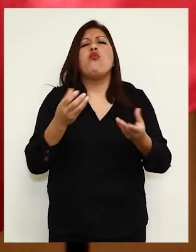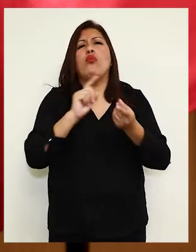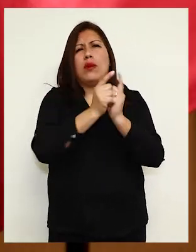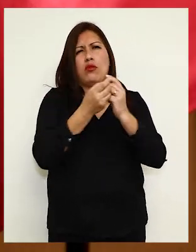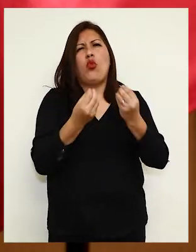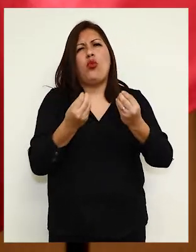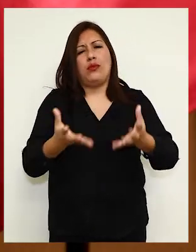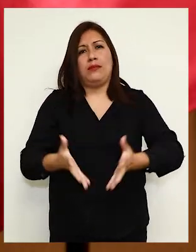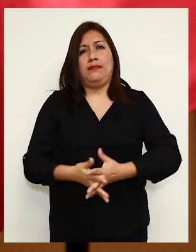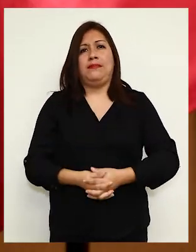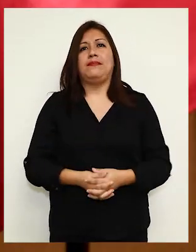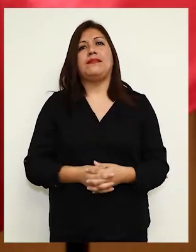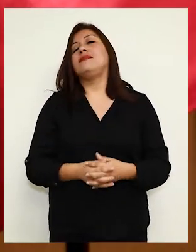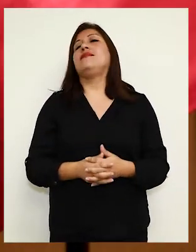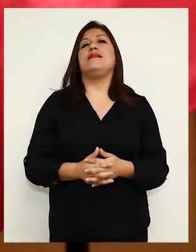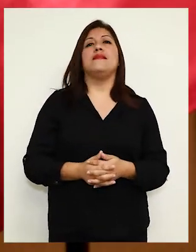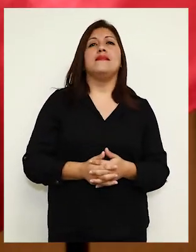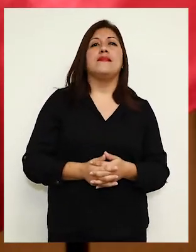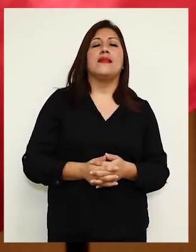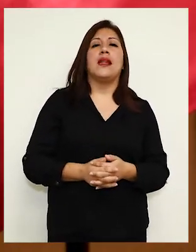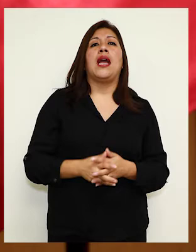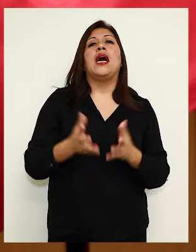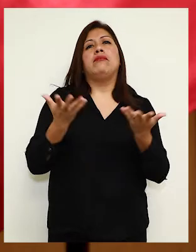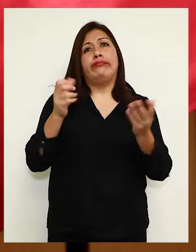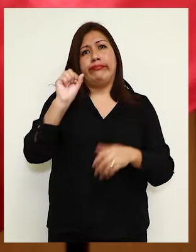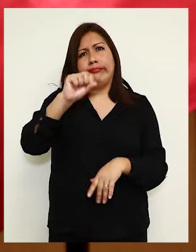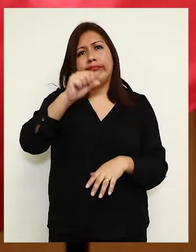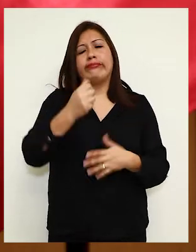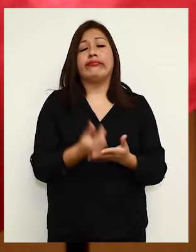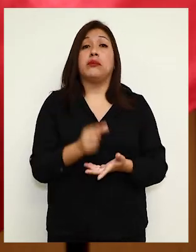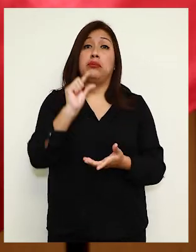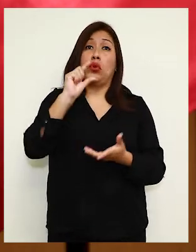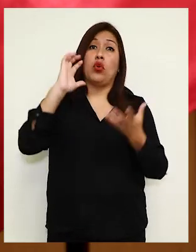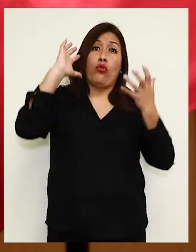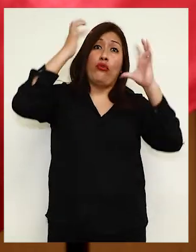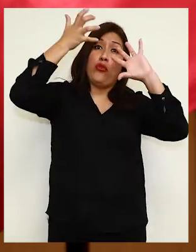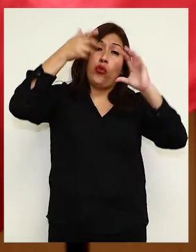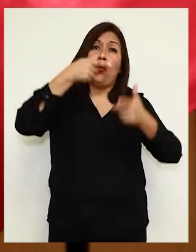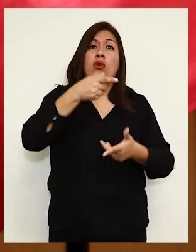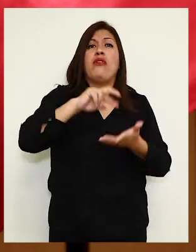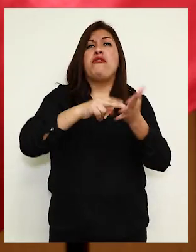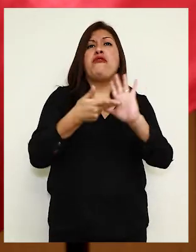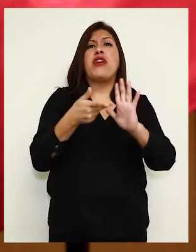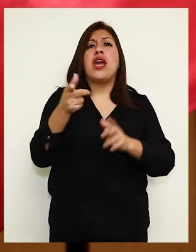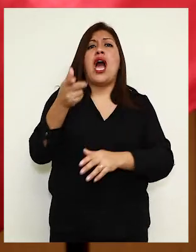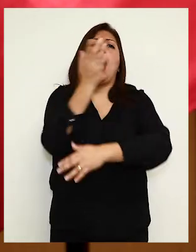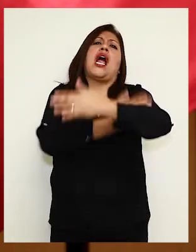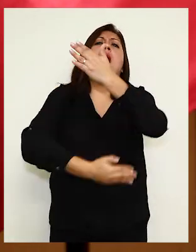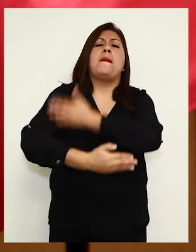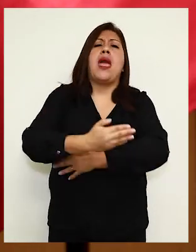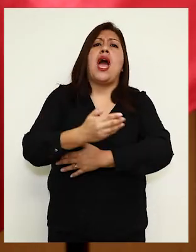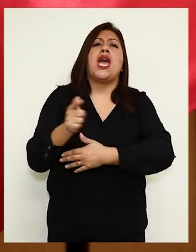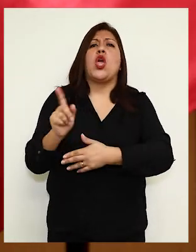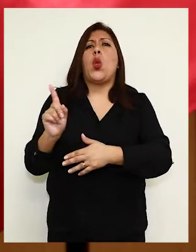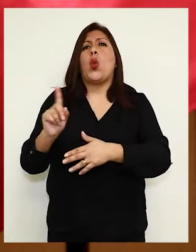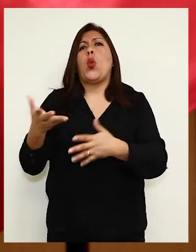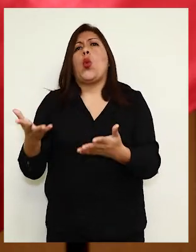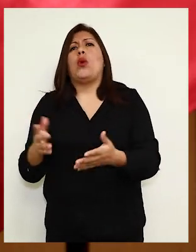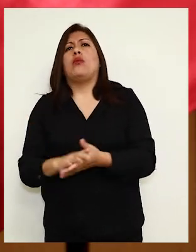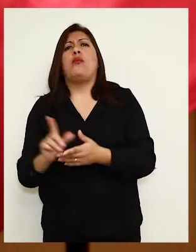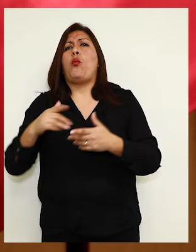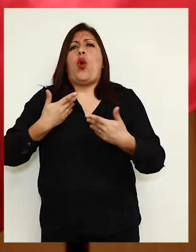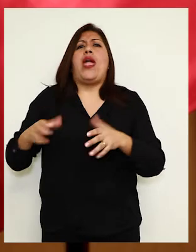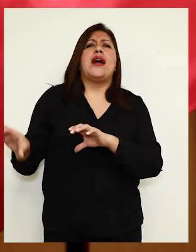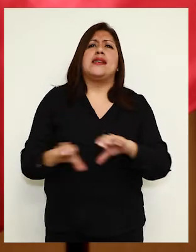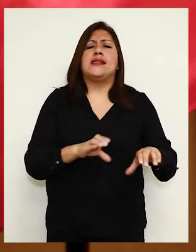una gran confusión respecto a lo que es discapacidad y lo que es incapacidad. Lo que deberíamos tener todos claros